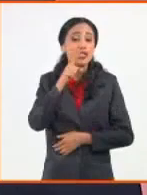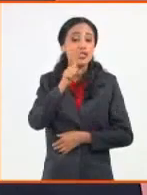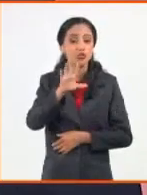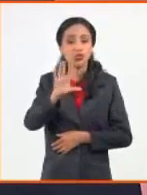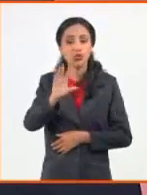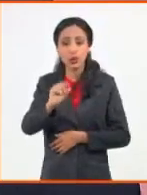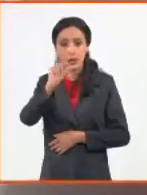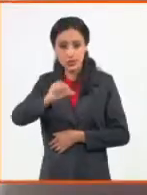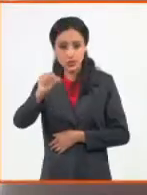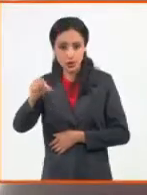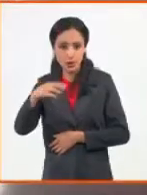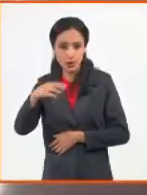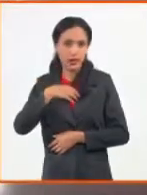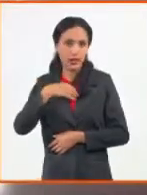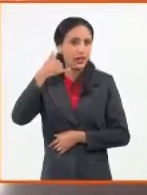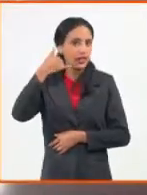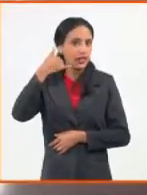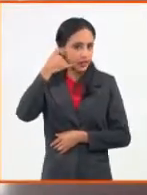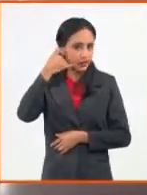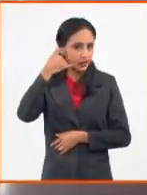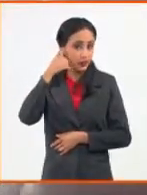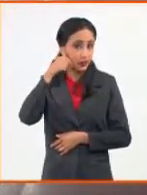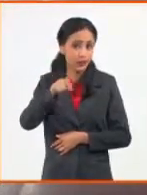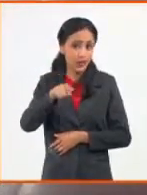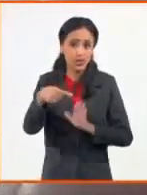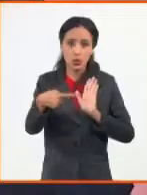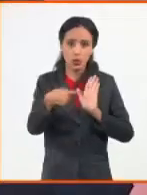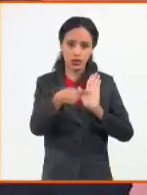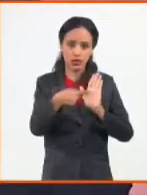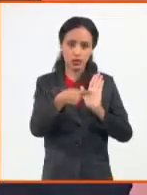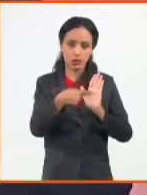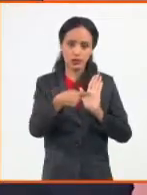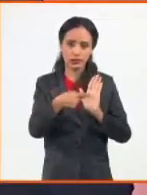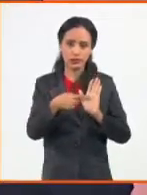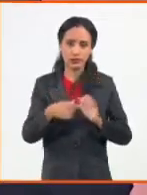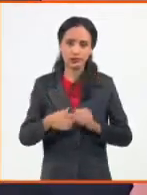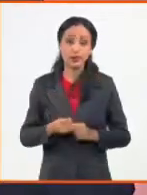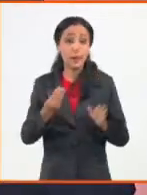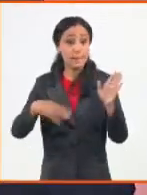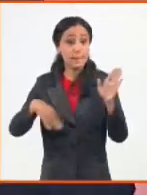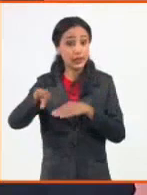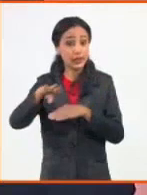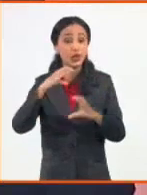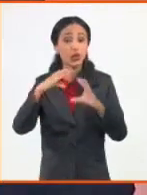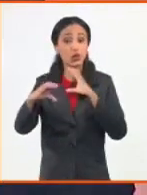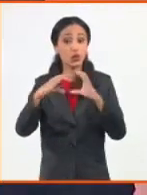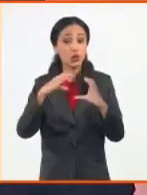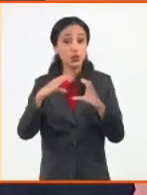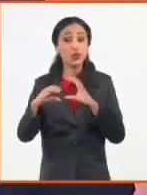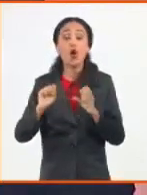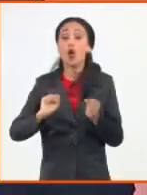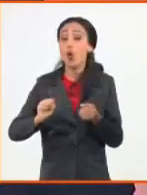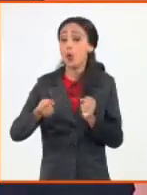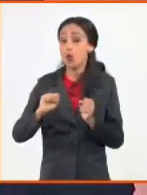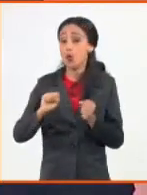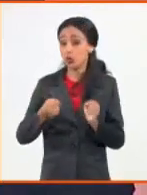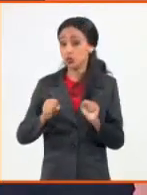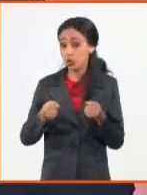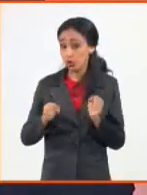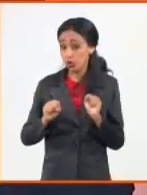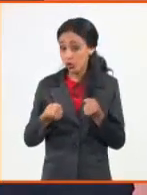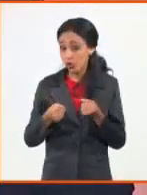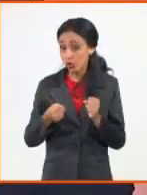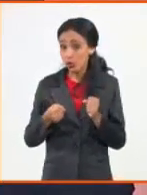pesos ese es un indicador ese es una meta que el ministerio de comunicaciones como regulador reitero